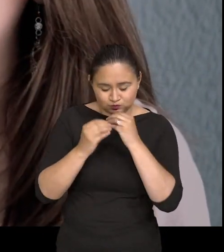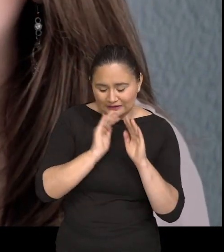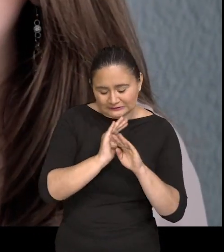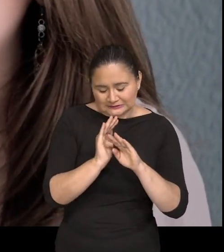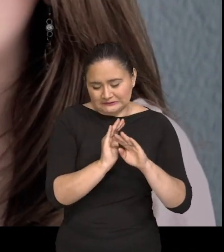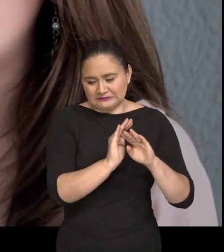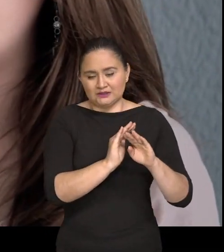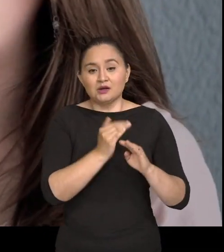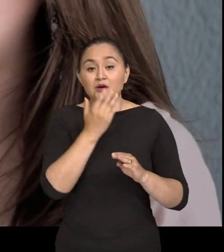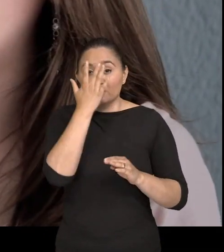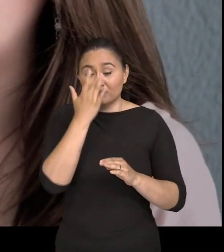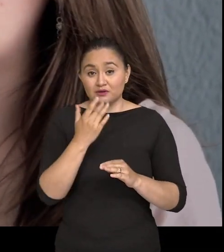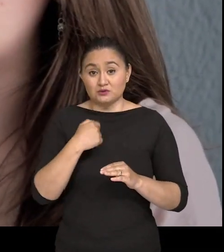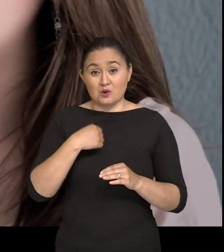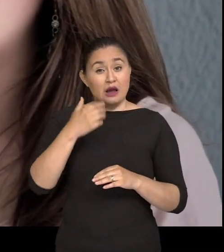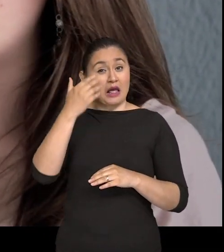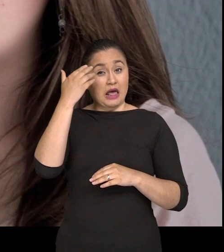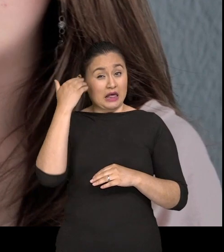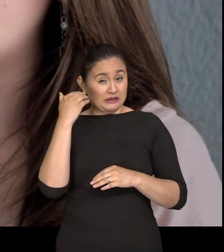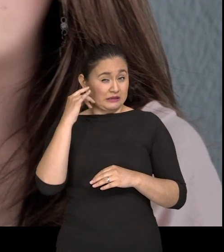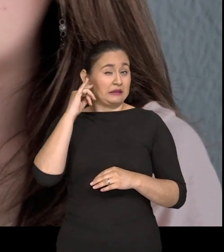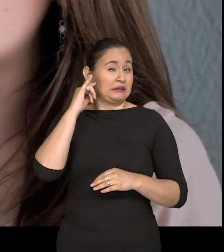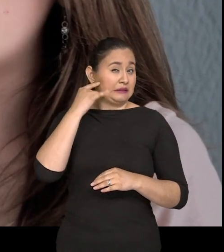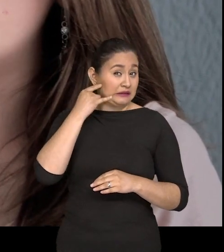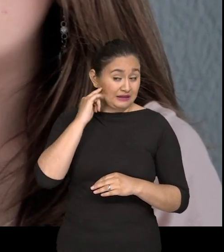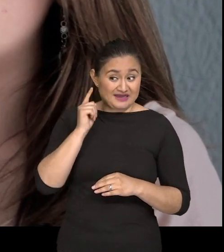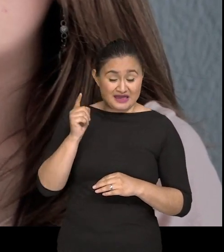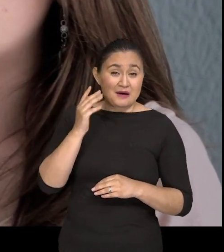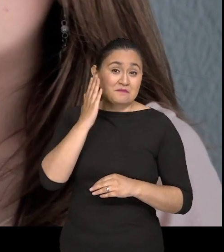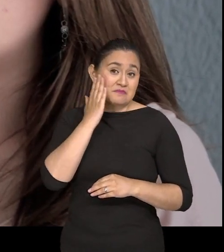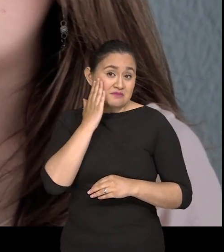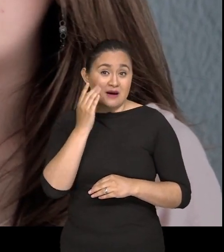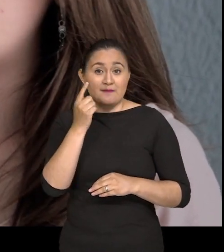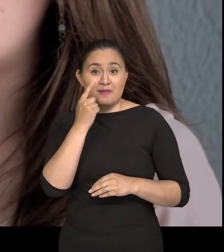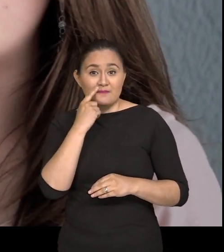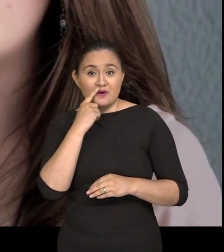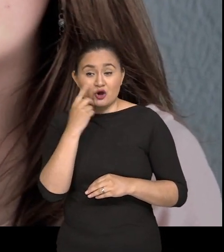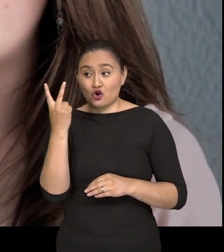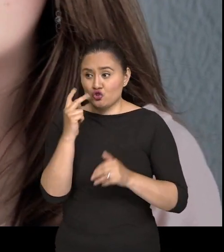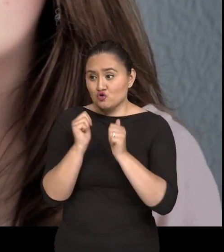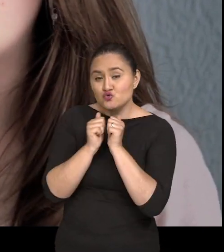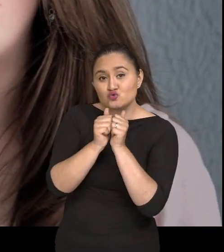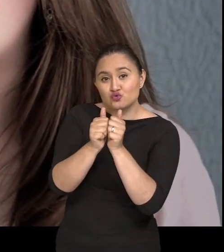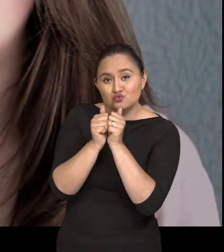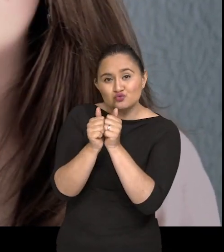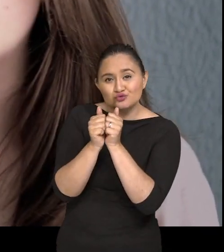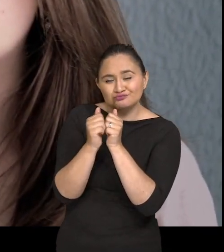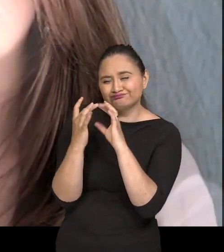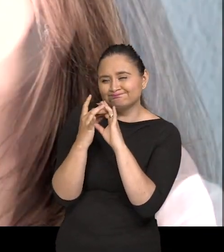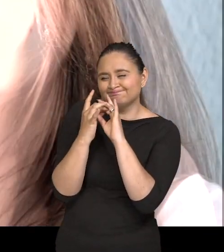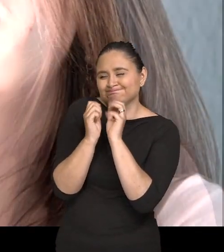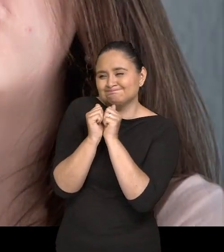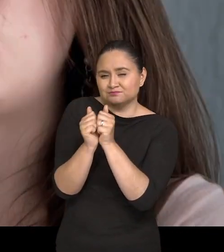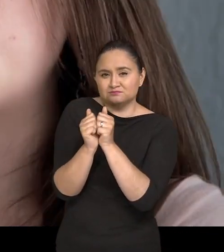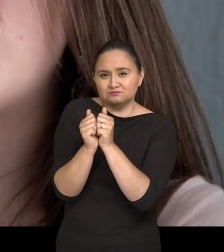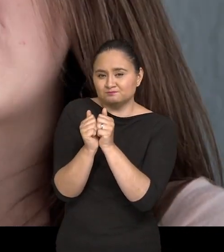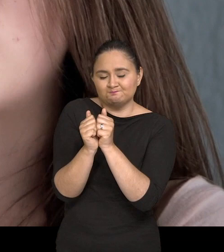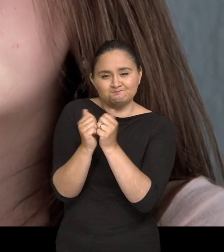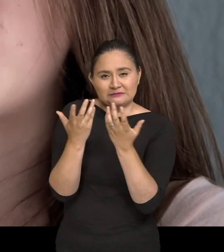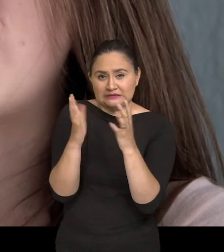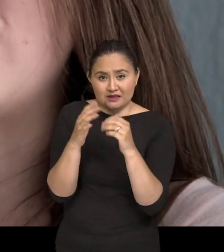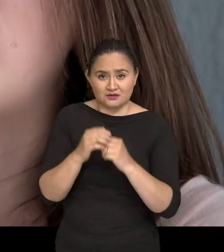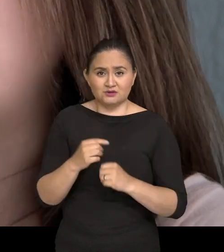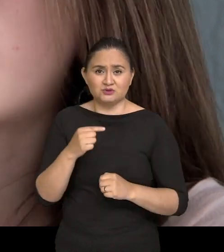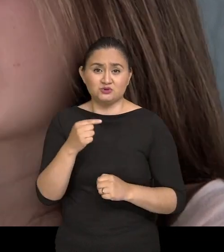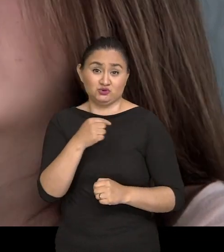tenga analice ha sido porque desde pequeña y en mi mami y papi nunca estuvieron juntos yo me